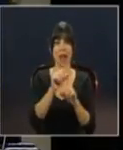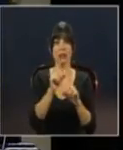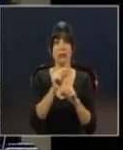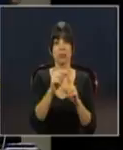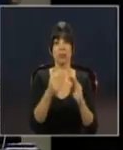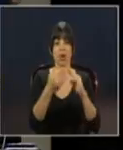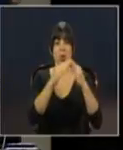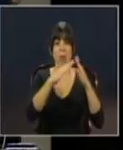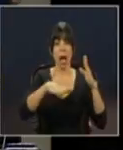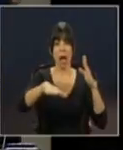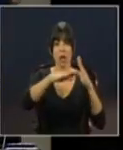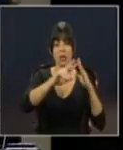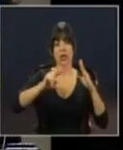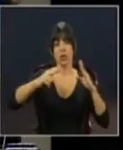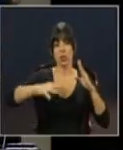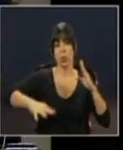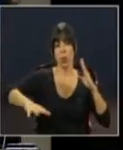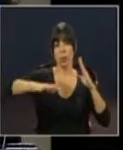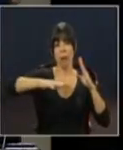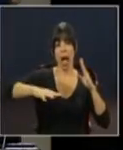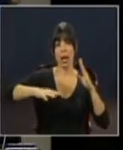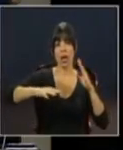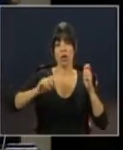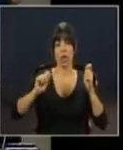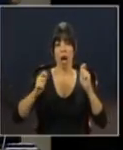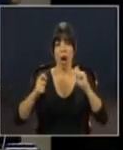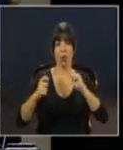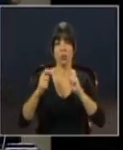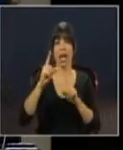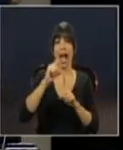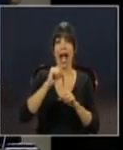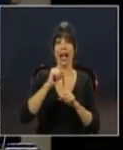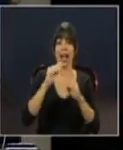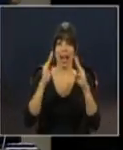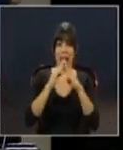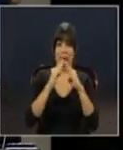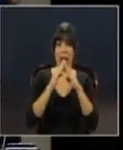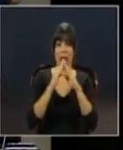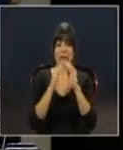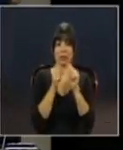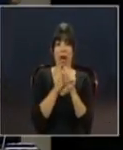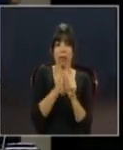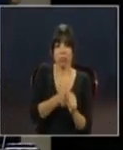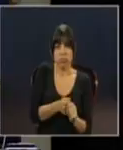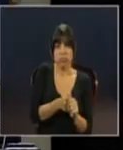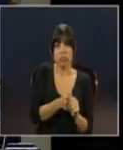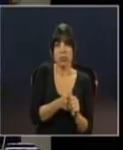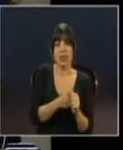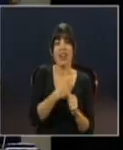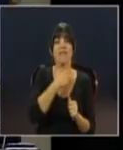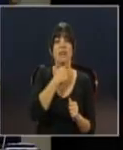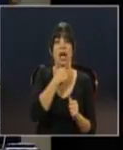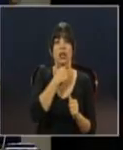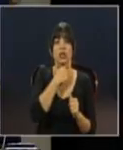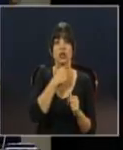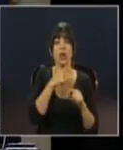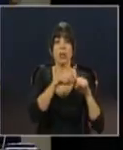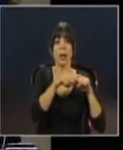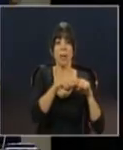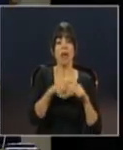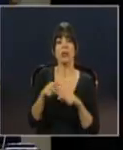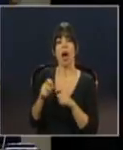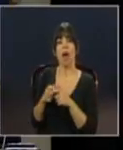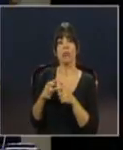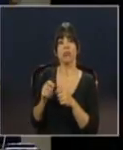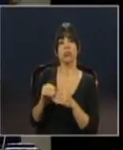Urbanos y Suburbanos, que ajusta el alquiler de la vivienda al comportamiento de la inflación, y